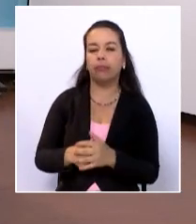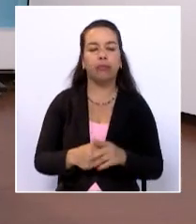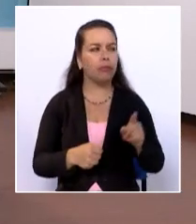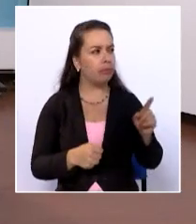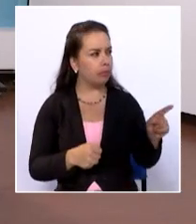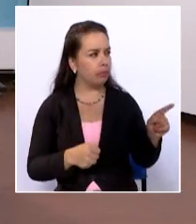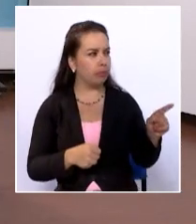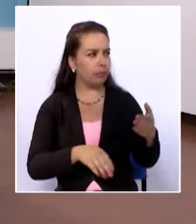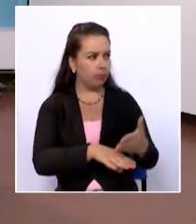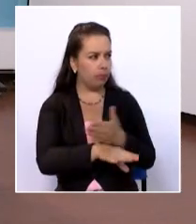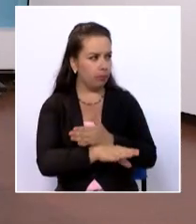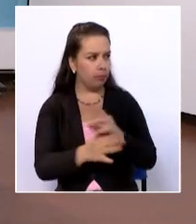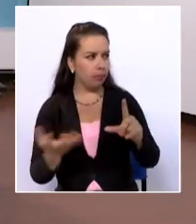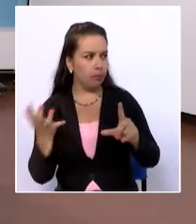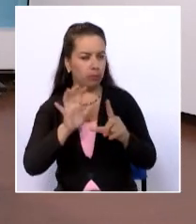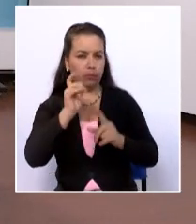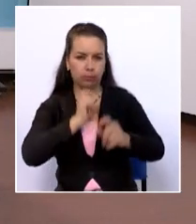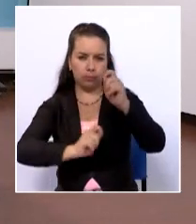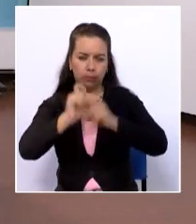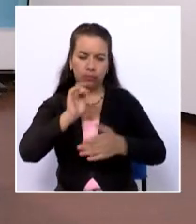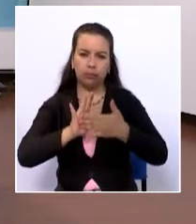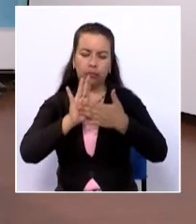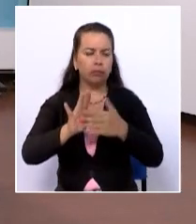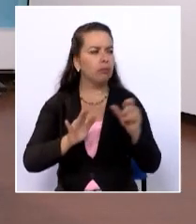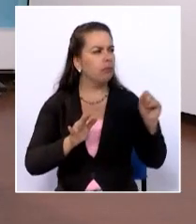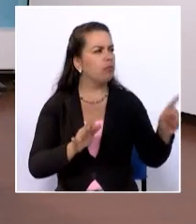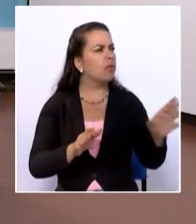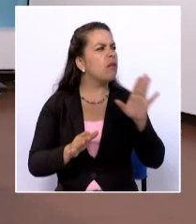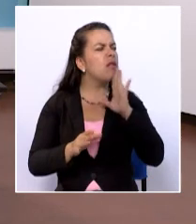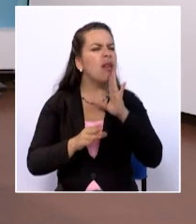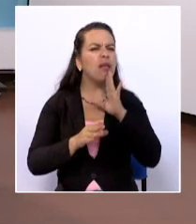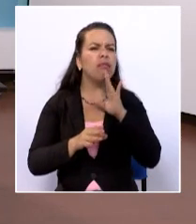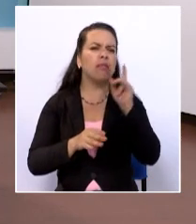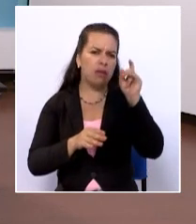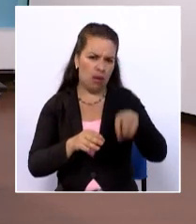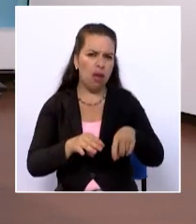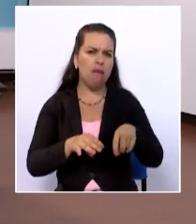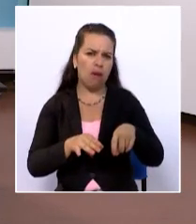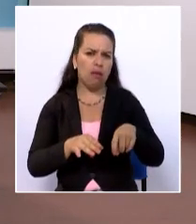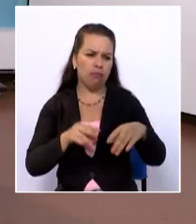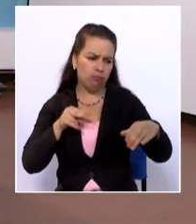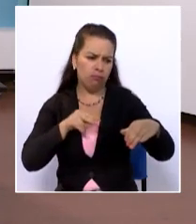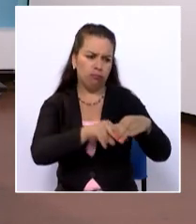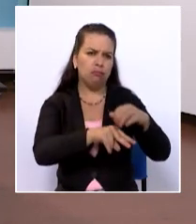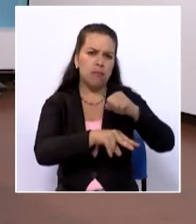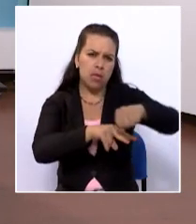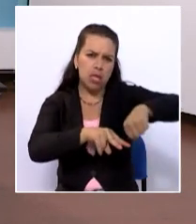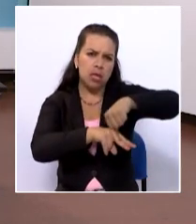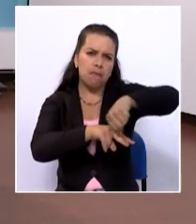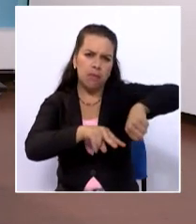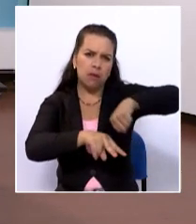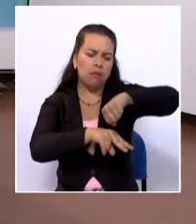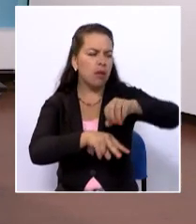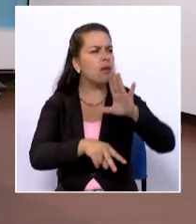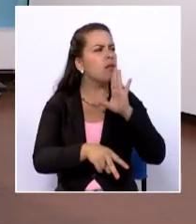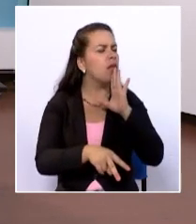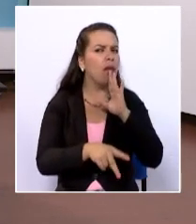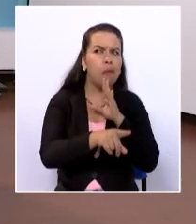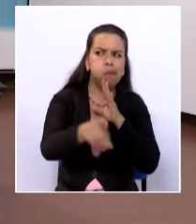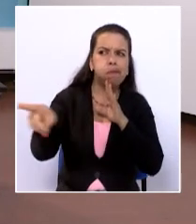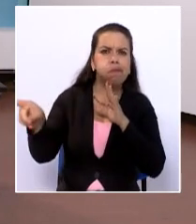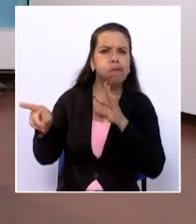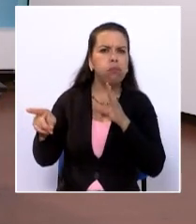antes de ir a este corte de comerciales quienes se deberían hacer este tipo de digamos que de procedimientos preventivos